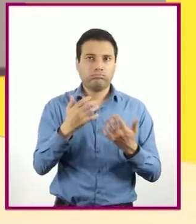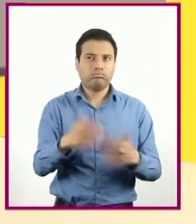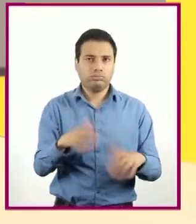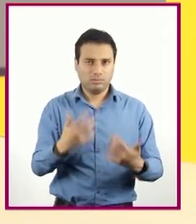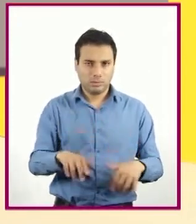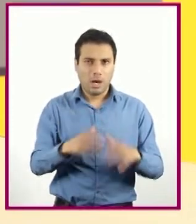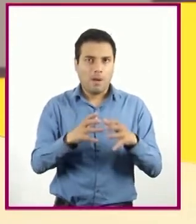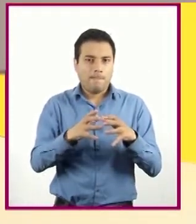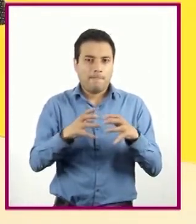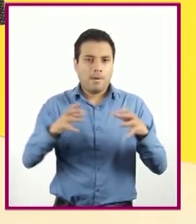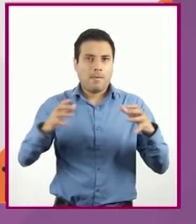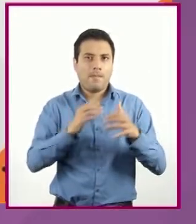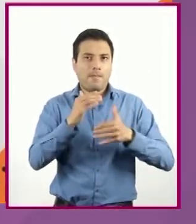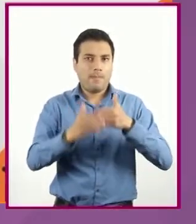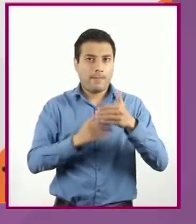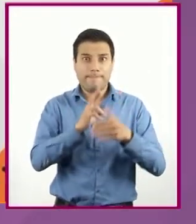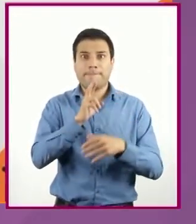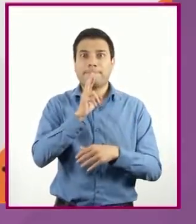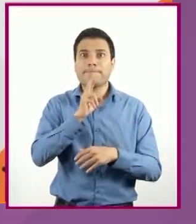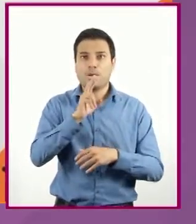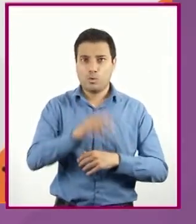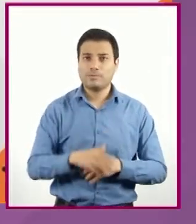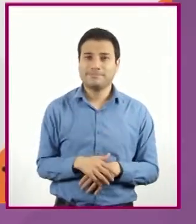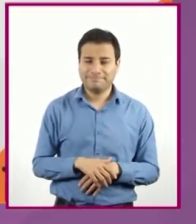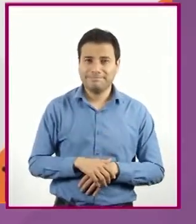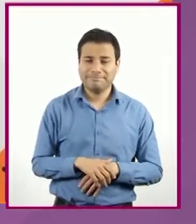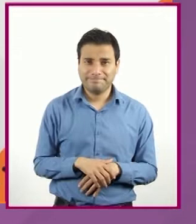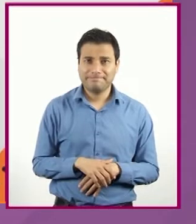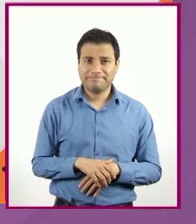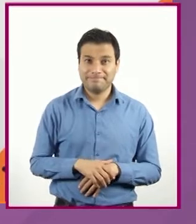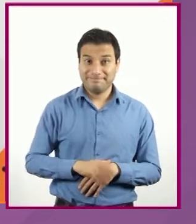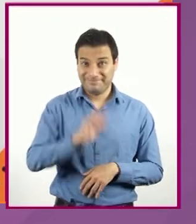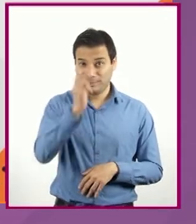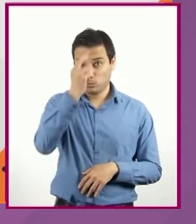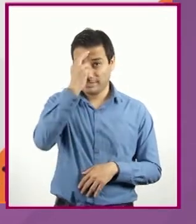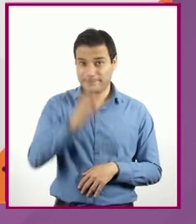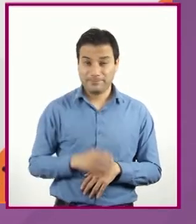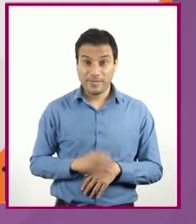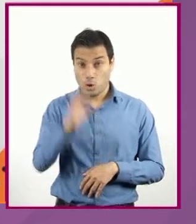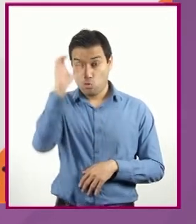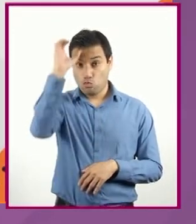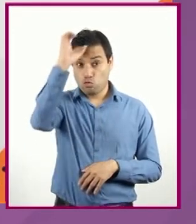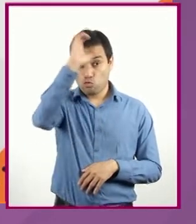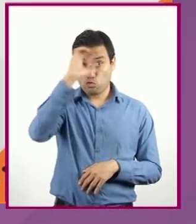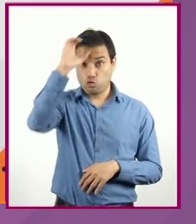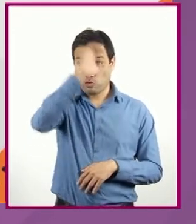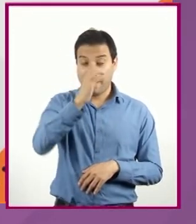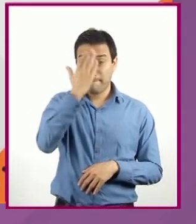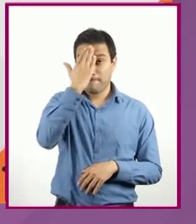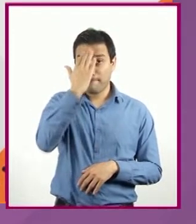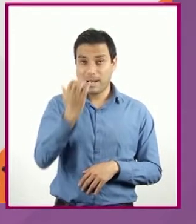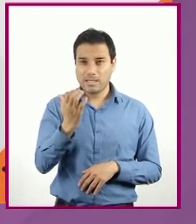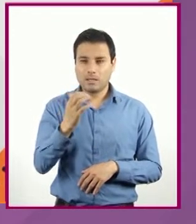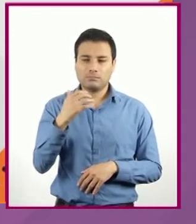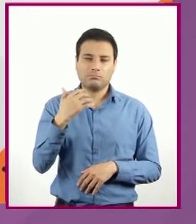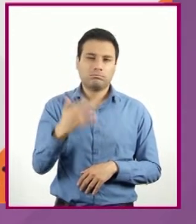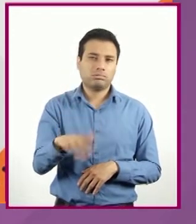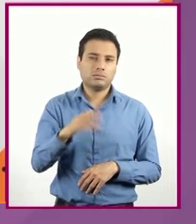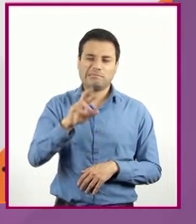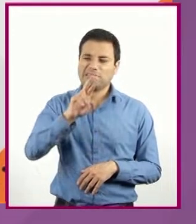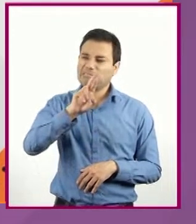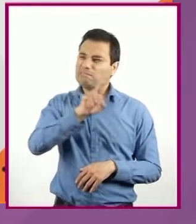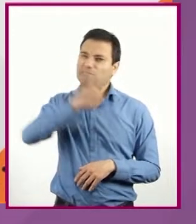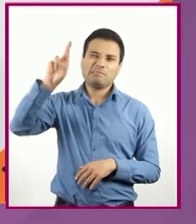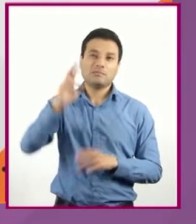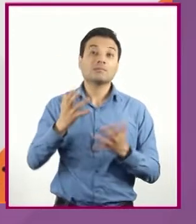durante el clásico tardío. Recordemos que la cultura maya es reconocida por su importante